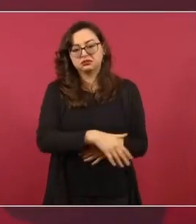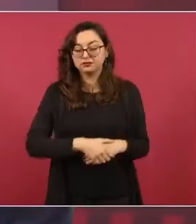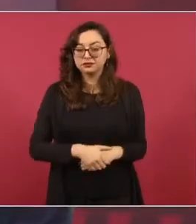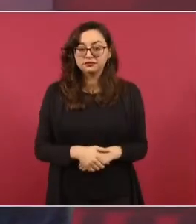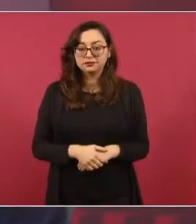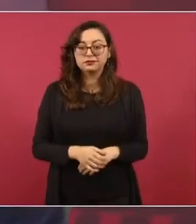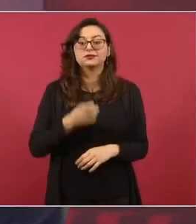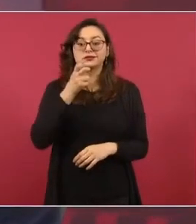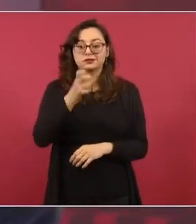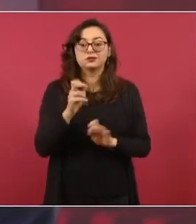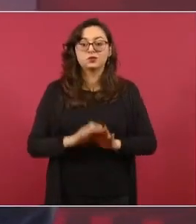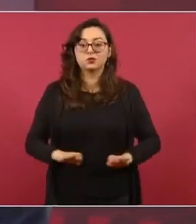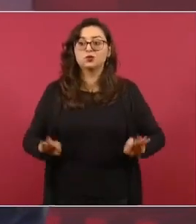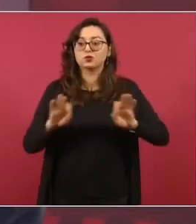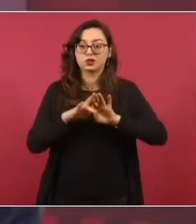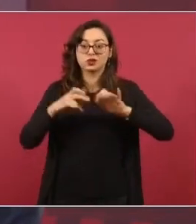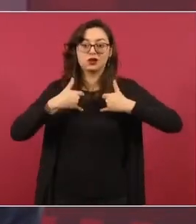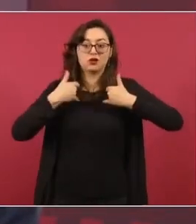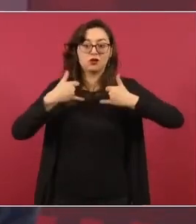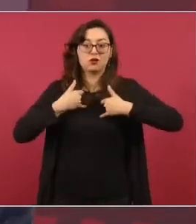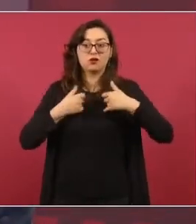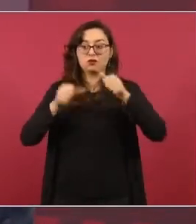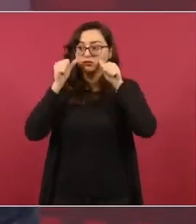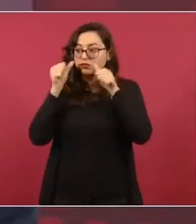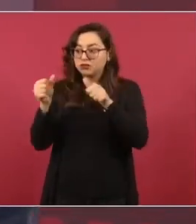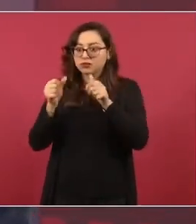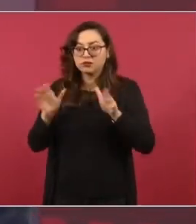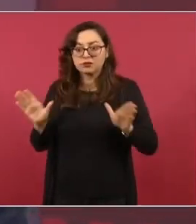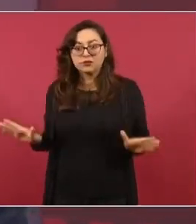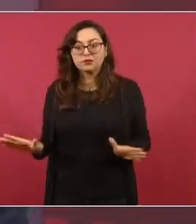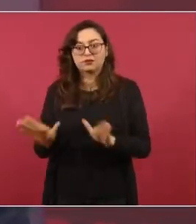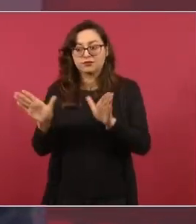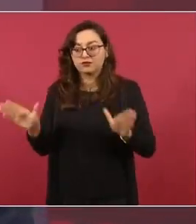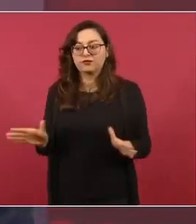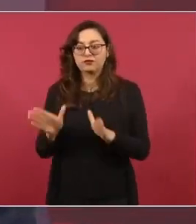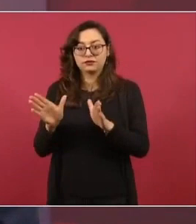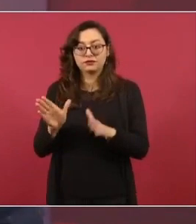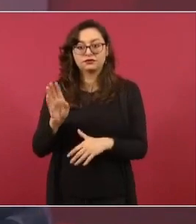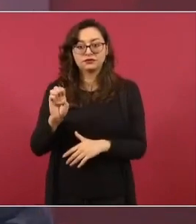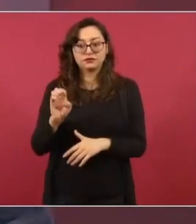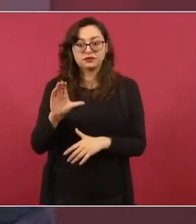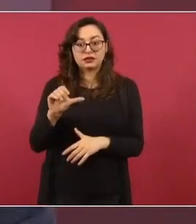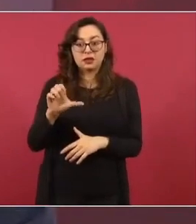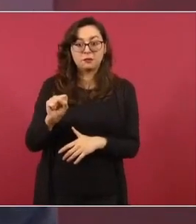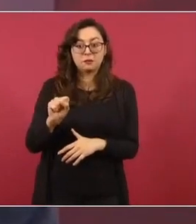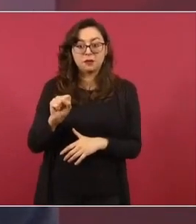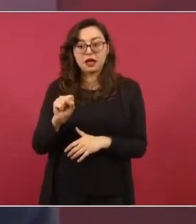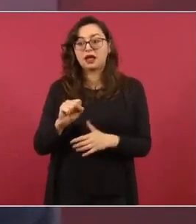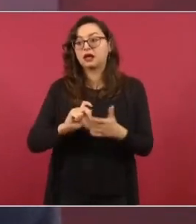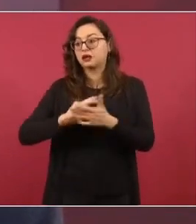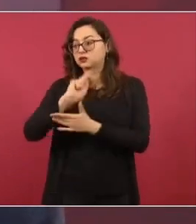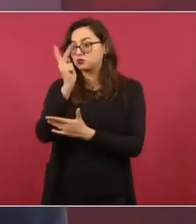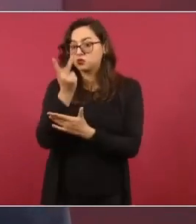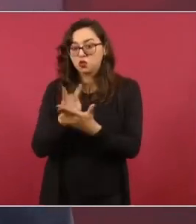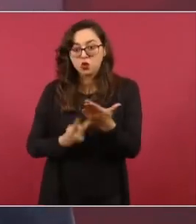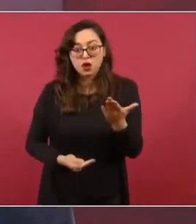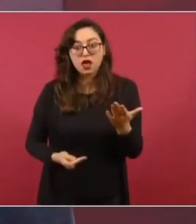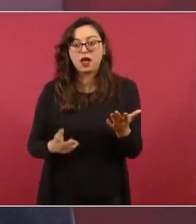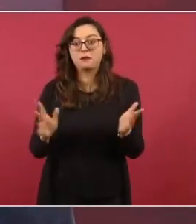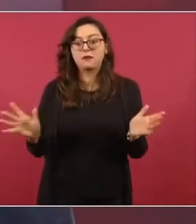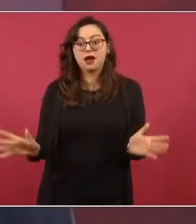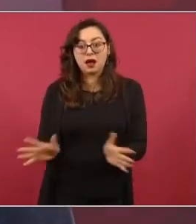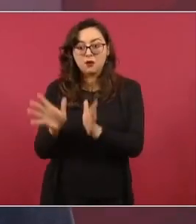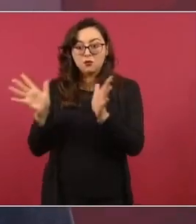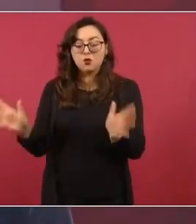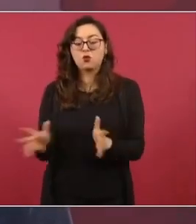las becas a los jóvenes, y por eso jóvenes construyendo el futuro.